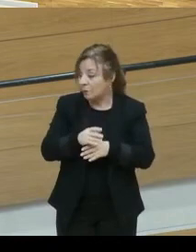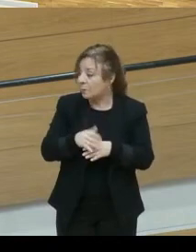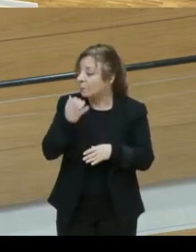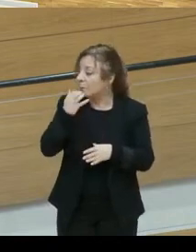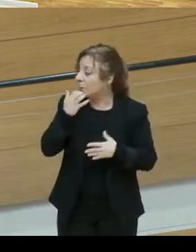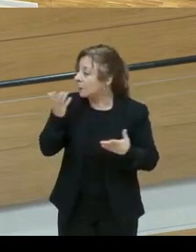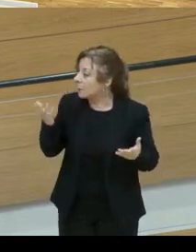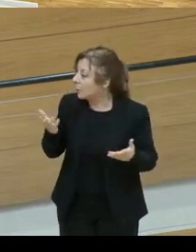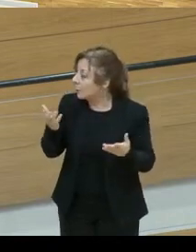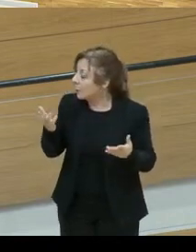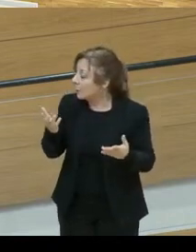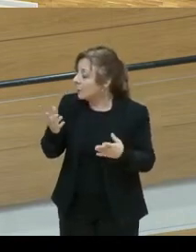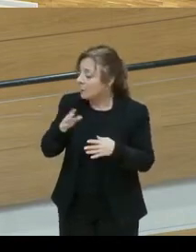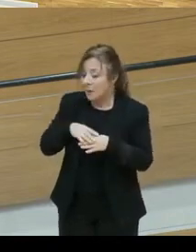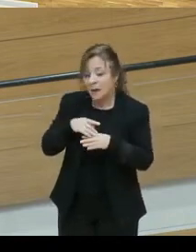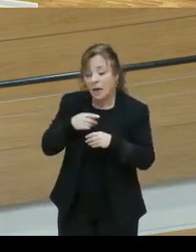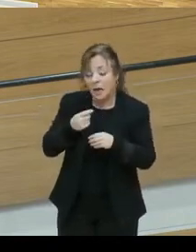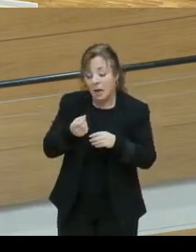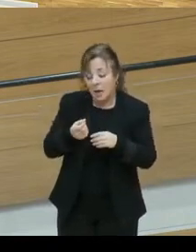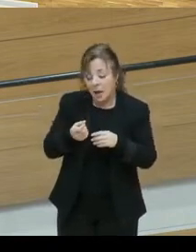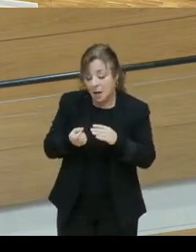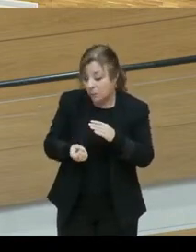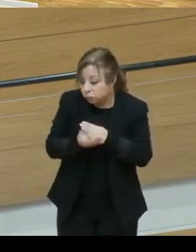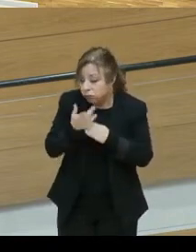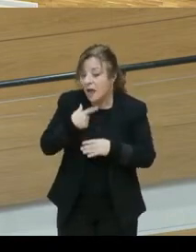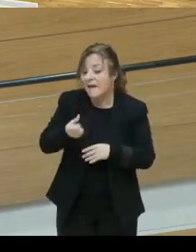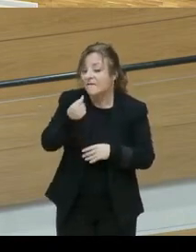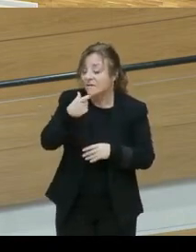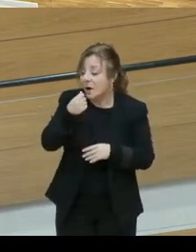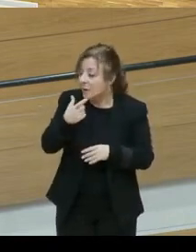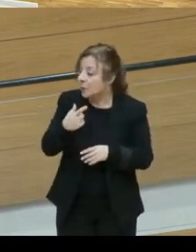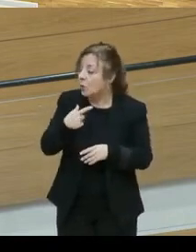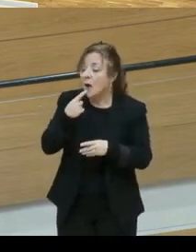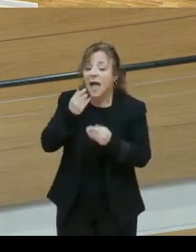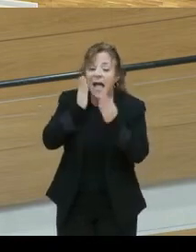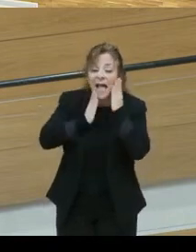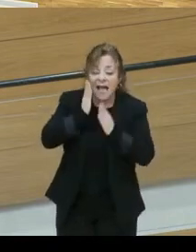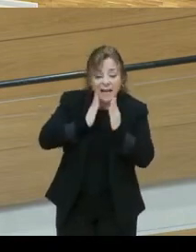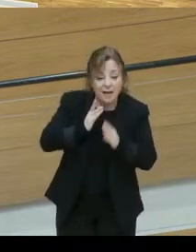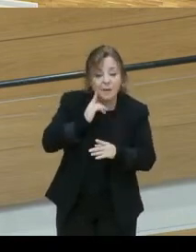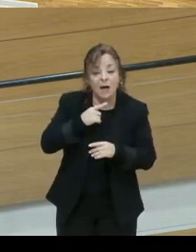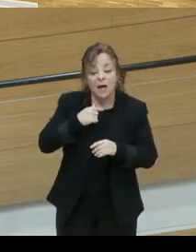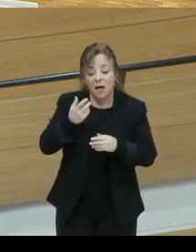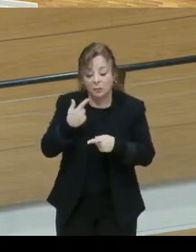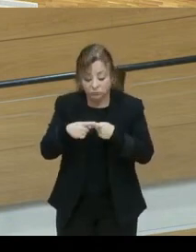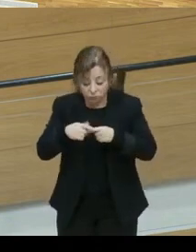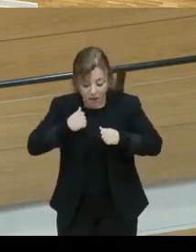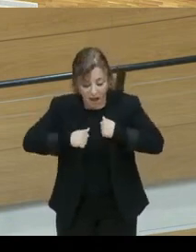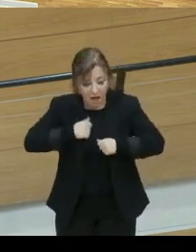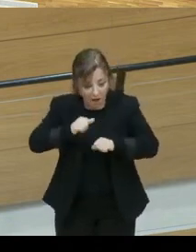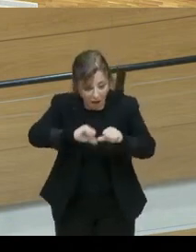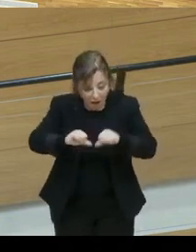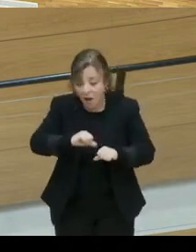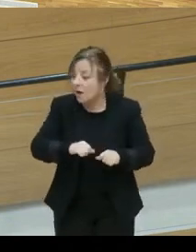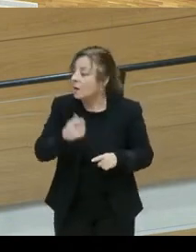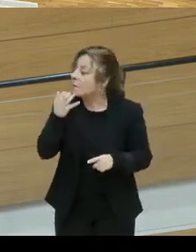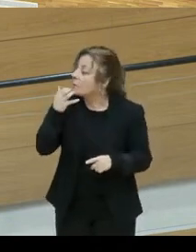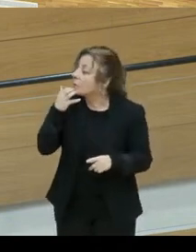recubrimiento de fármacos, en diversas cremas, en detergentes, por ejemplo,